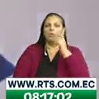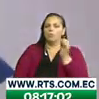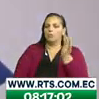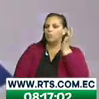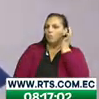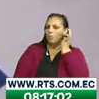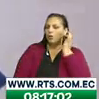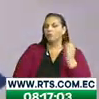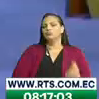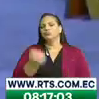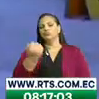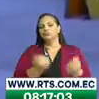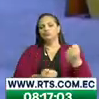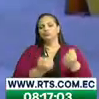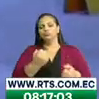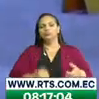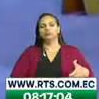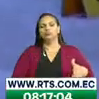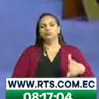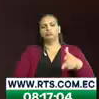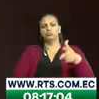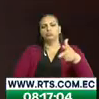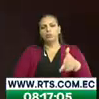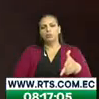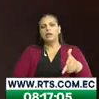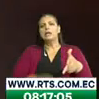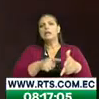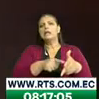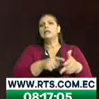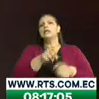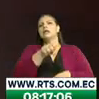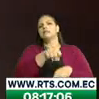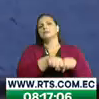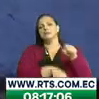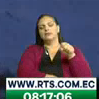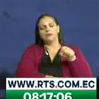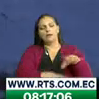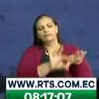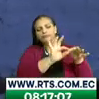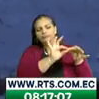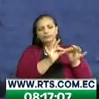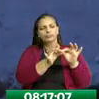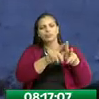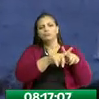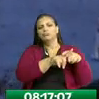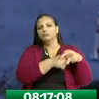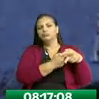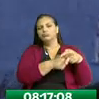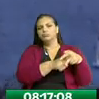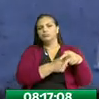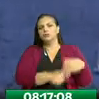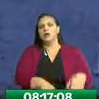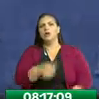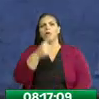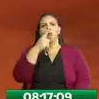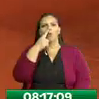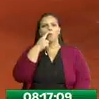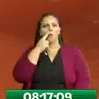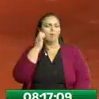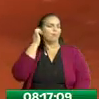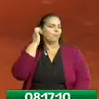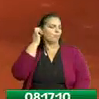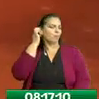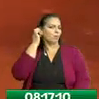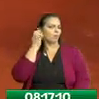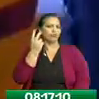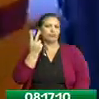asustados al escuchar más de 10 disparos. En el barrio habían 4 personas ensangrentadas, 2 hombres y 2 mujeres, 2 de